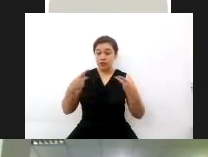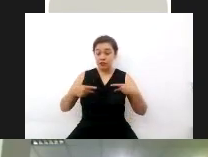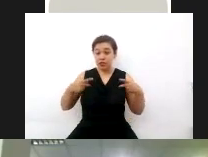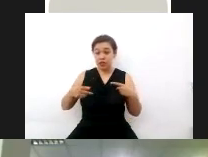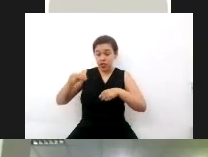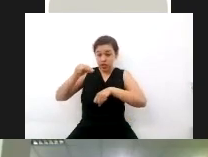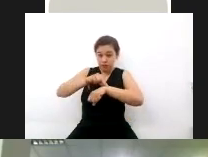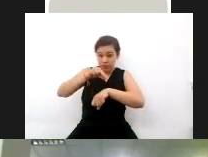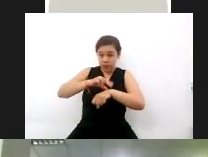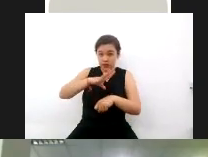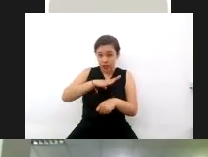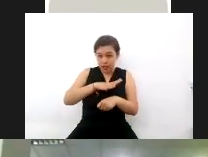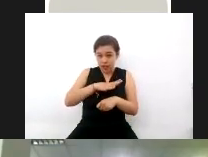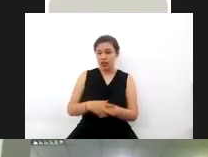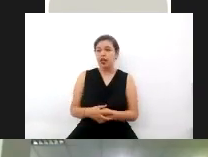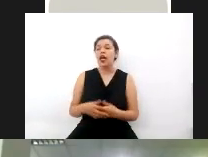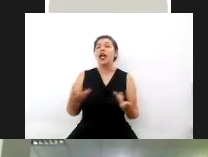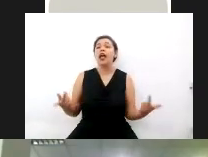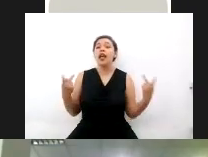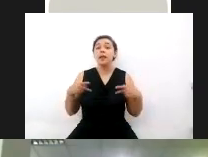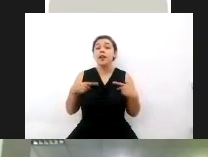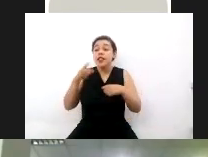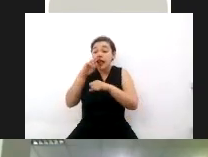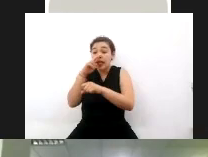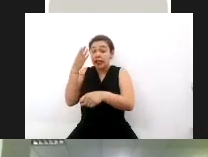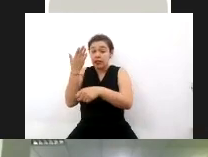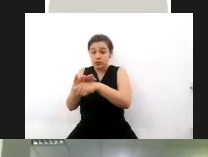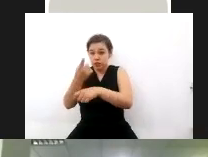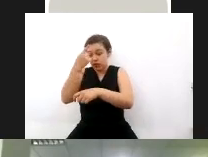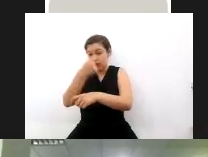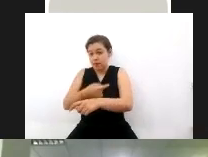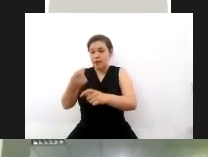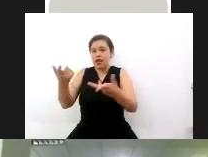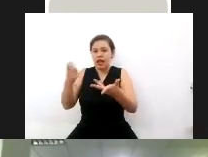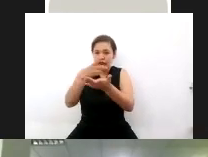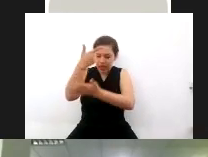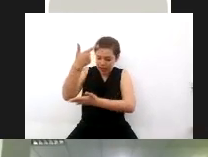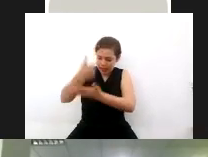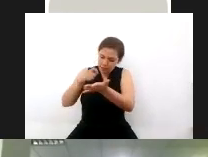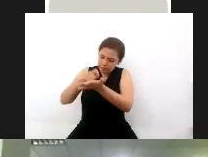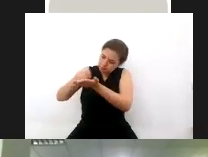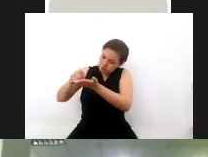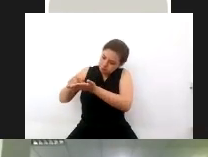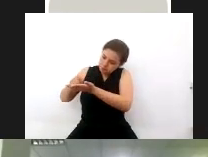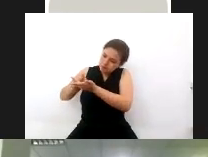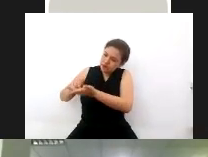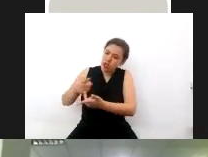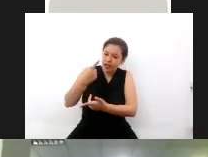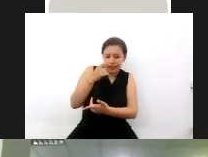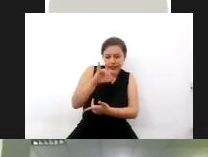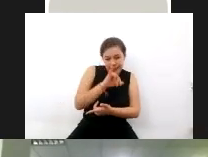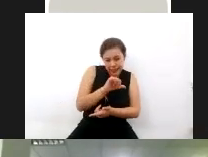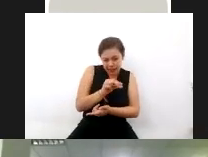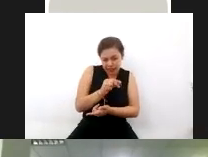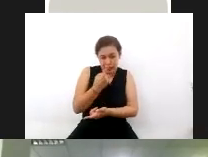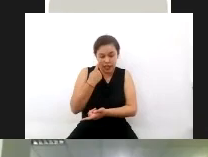médico, esta persona va a ser la persona destinada para realizar el filtro sanitario, pues por obvias razones, porque tiene